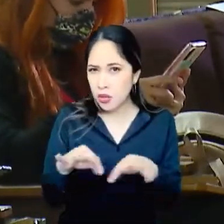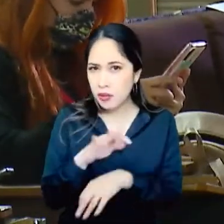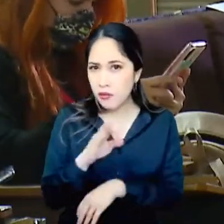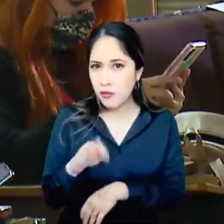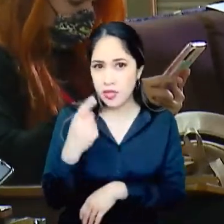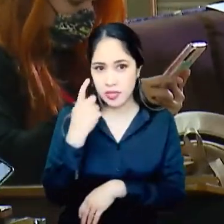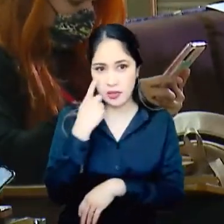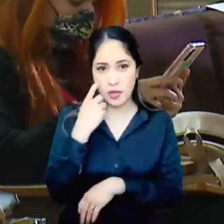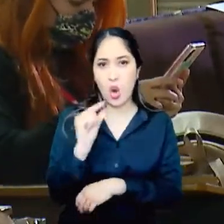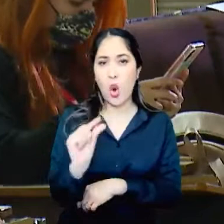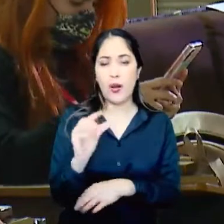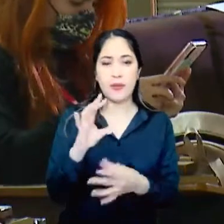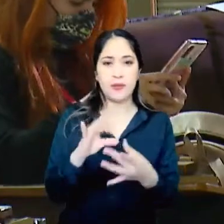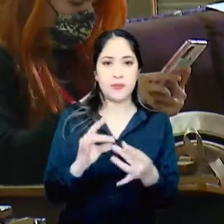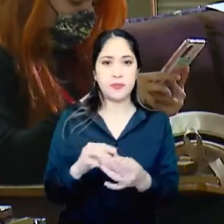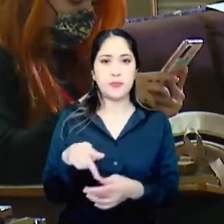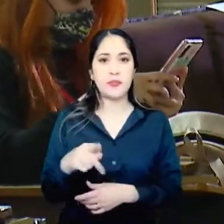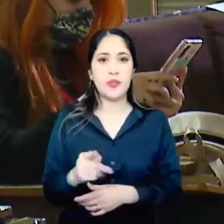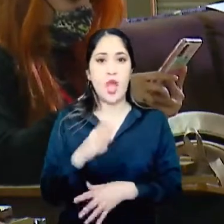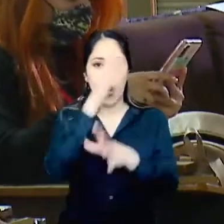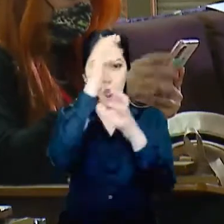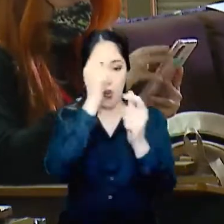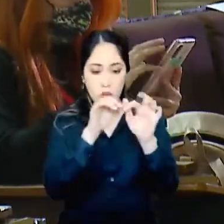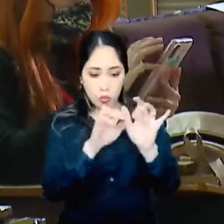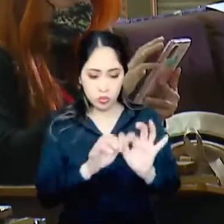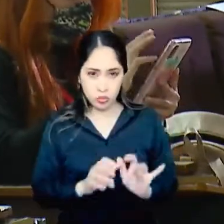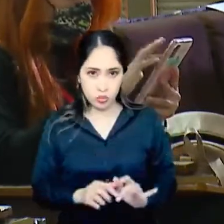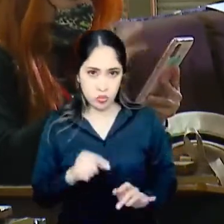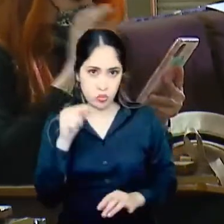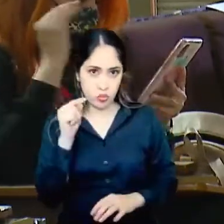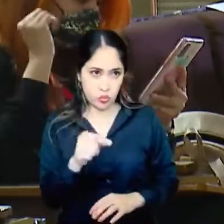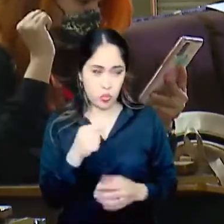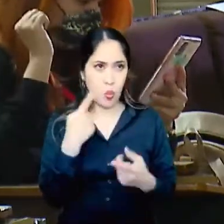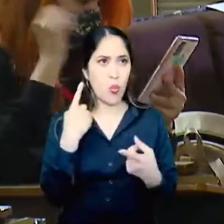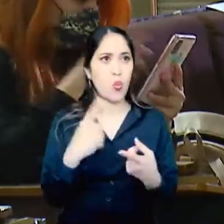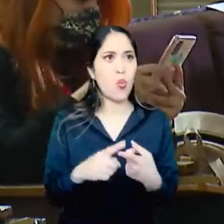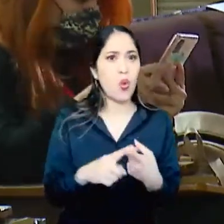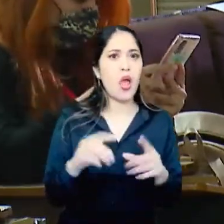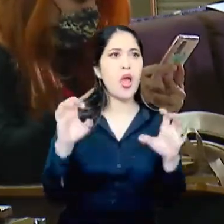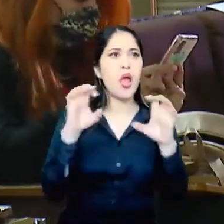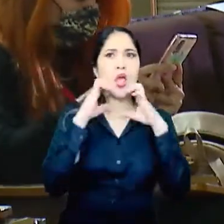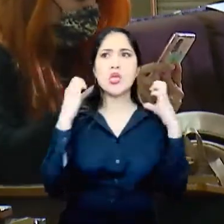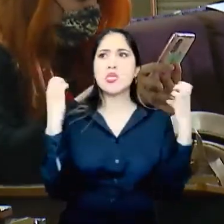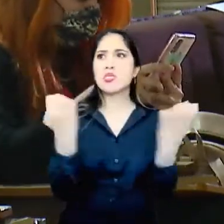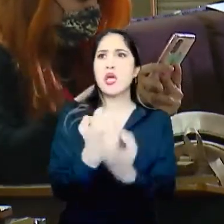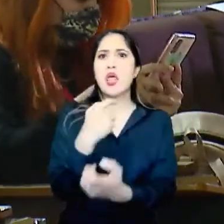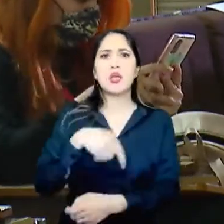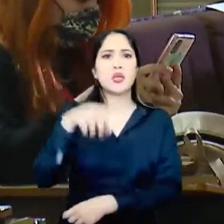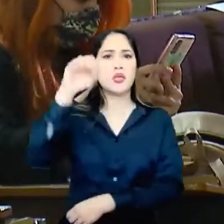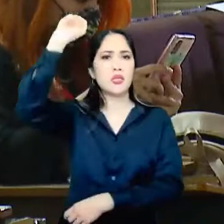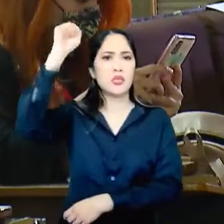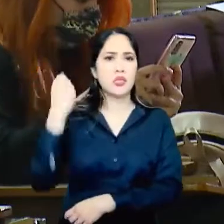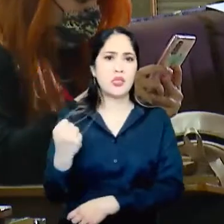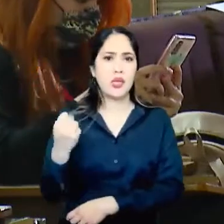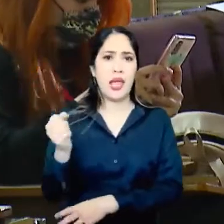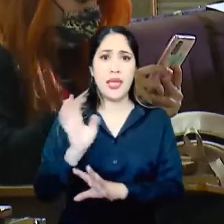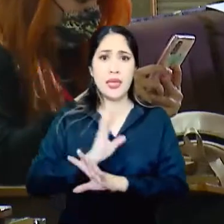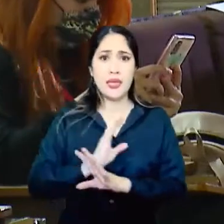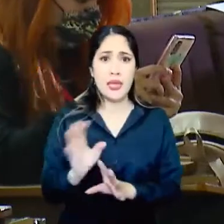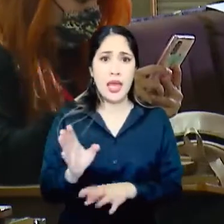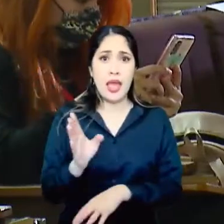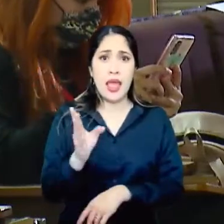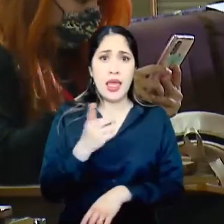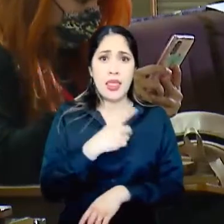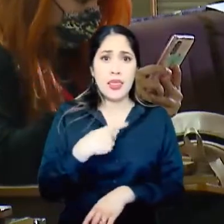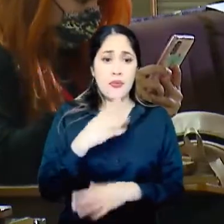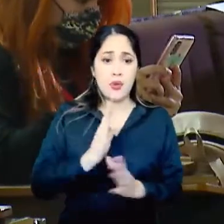más dos puntos. Uno, que estos estadios de Sinaloa estaban comprometidos a invertir 40 millones de pesos